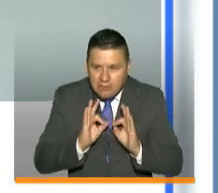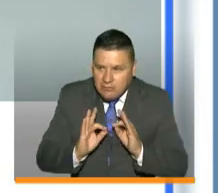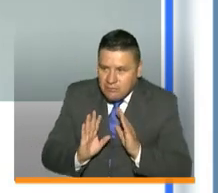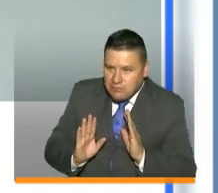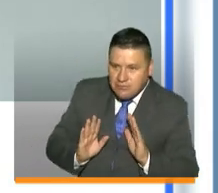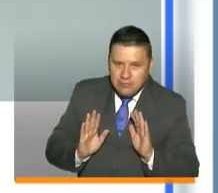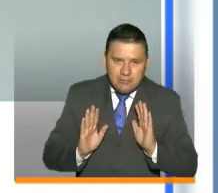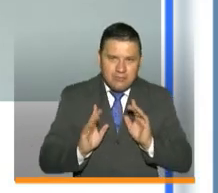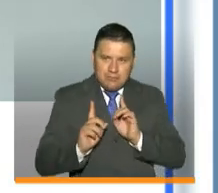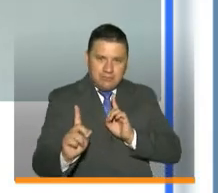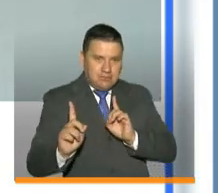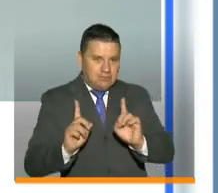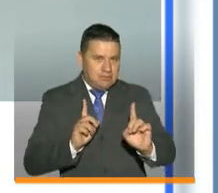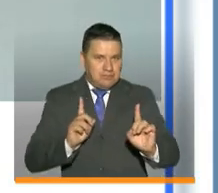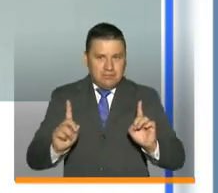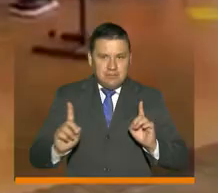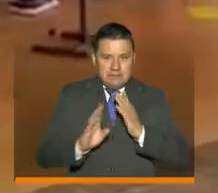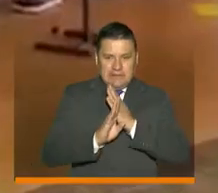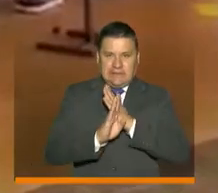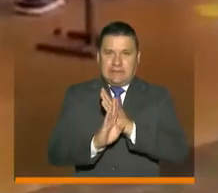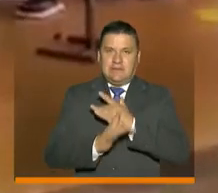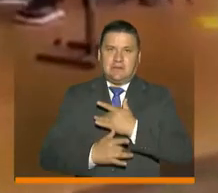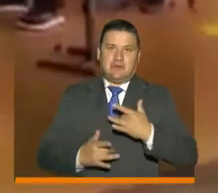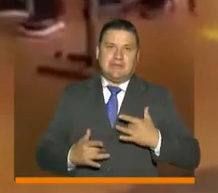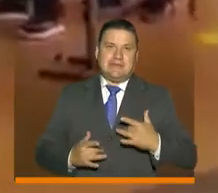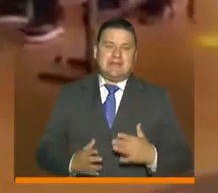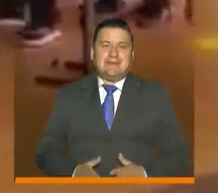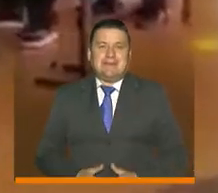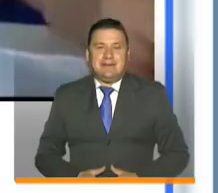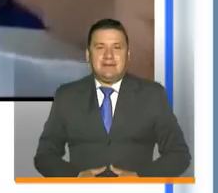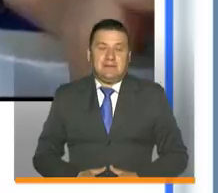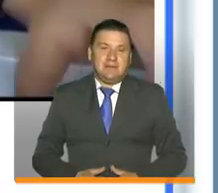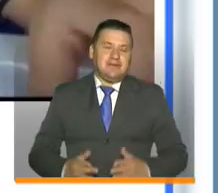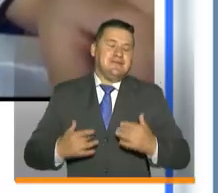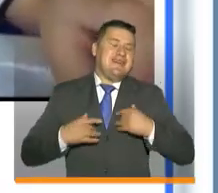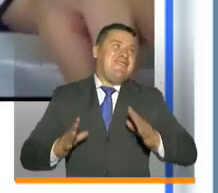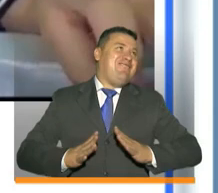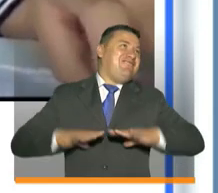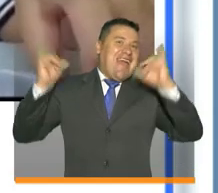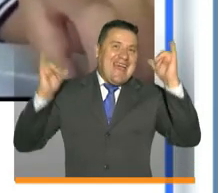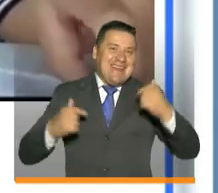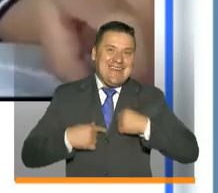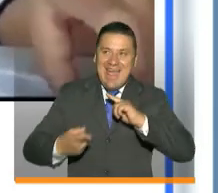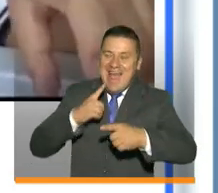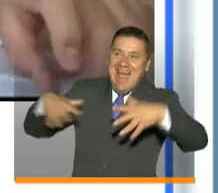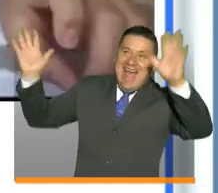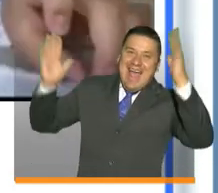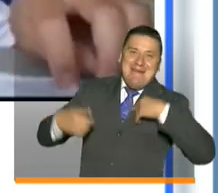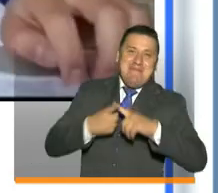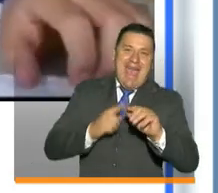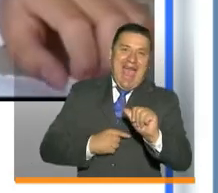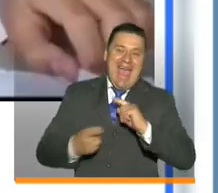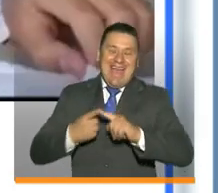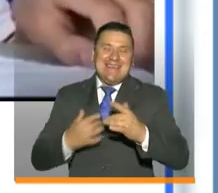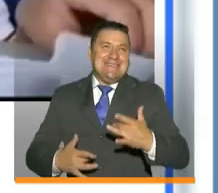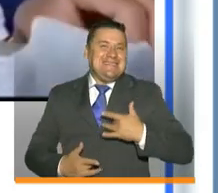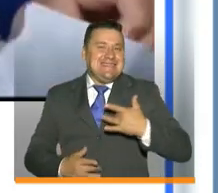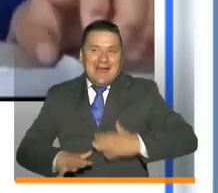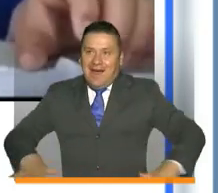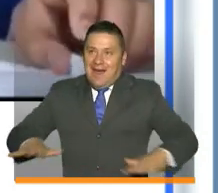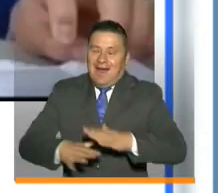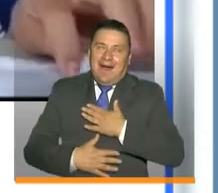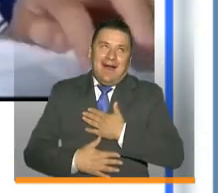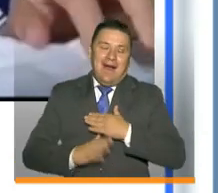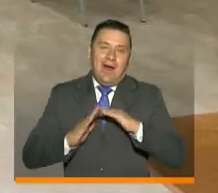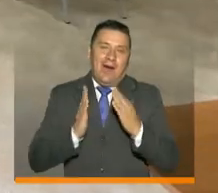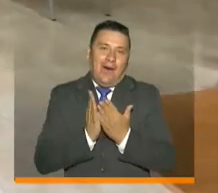ellos logren la mecánica de la bioseguridad. Pues me siento muy feliz de estar con mis amigas y sentir un ambiente diferente